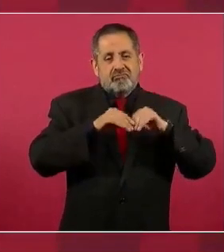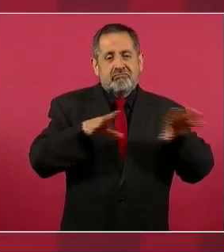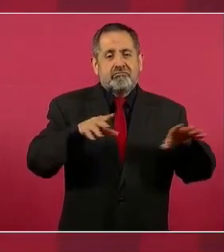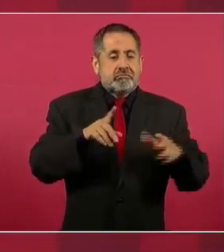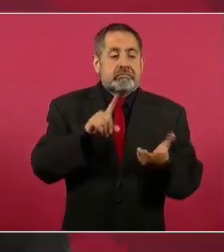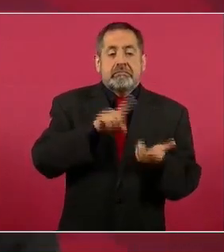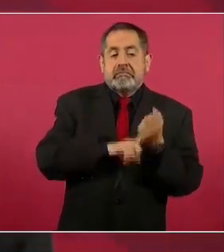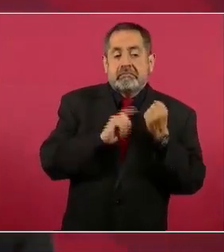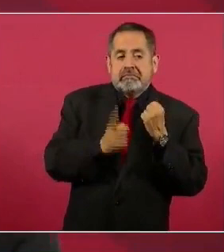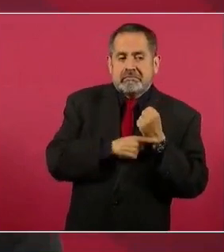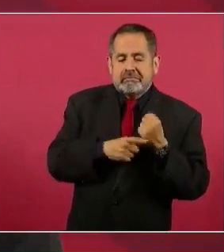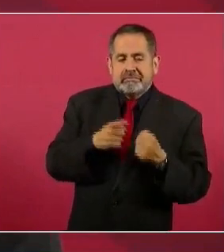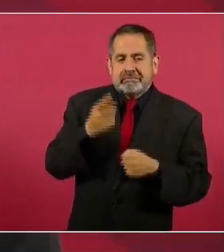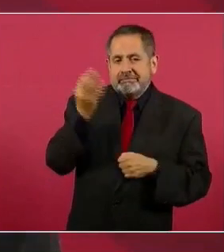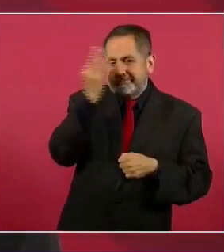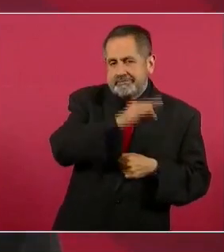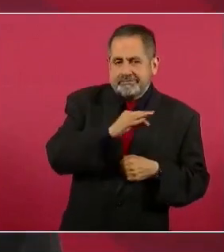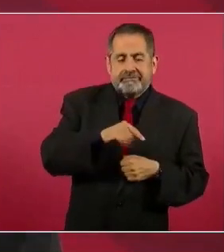pero lo voy a hacer